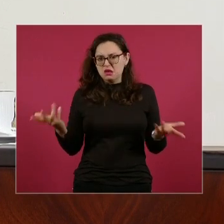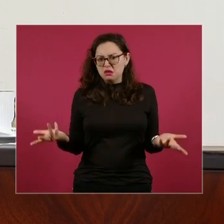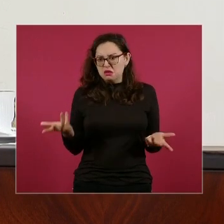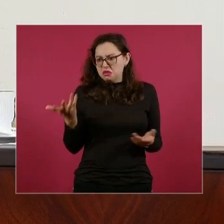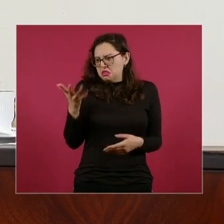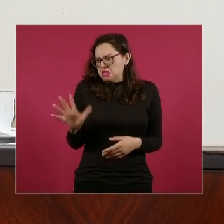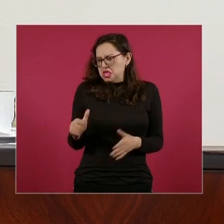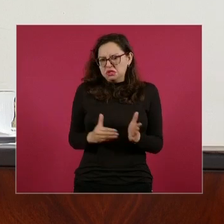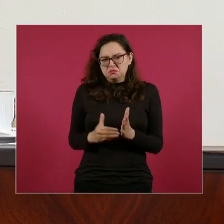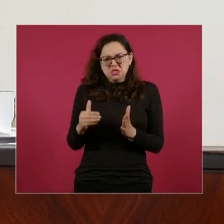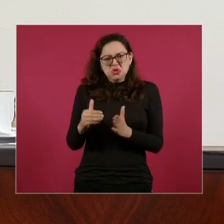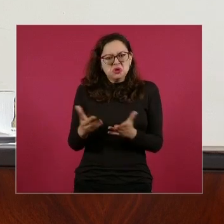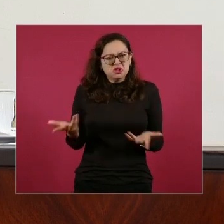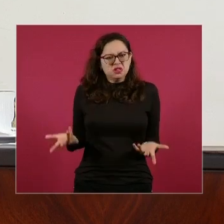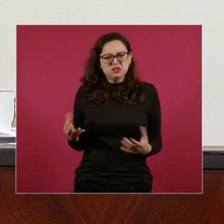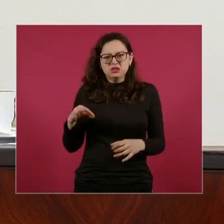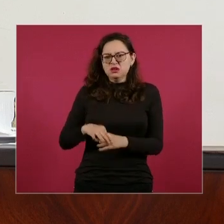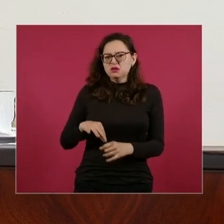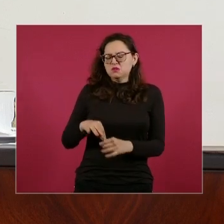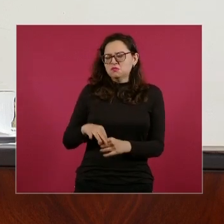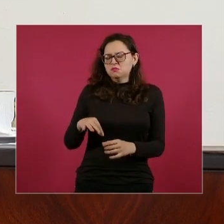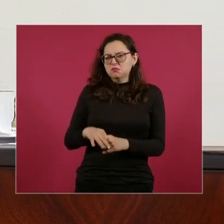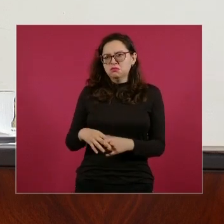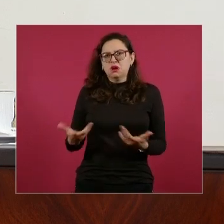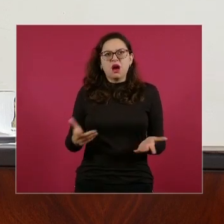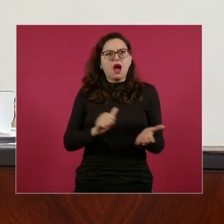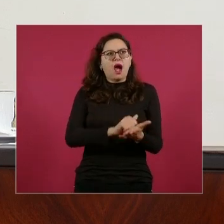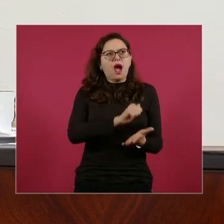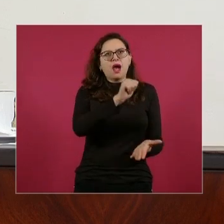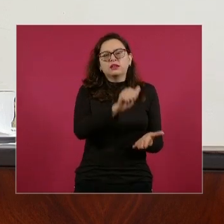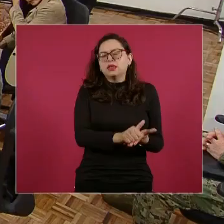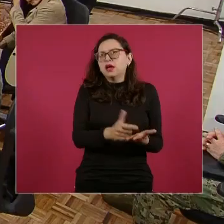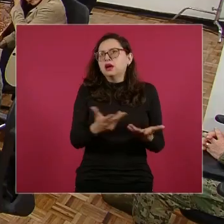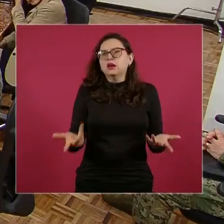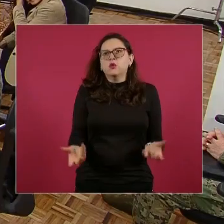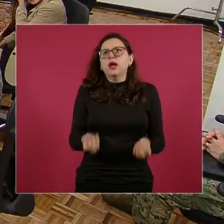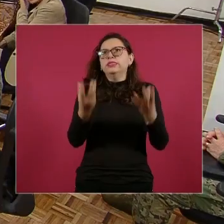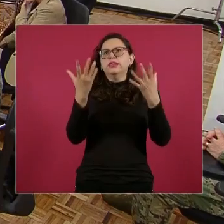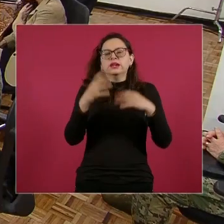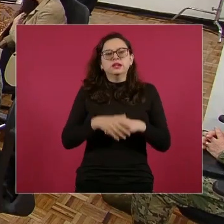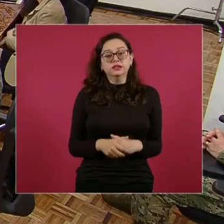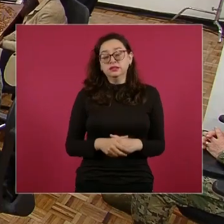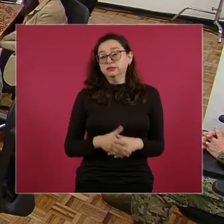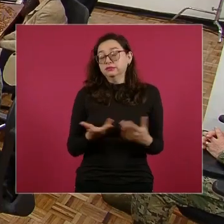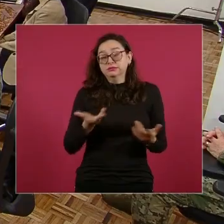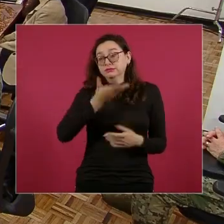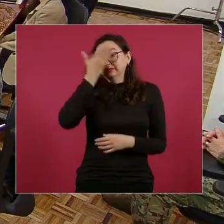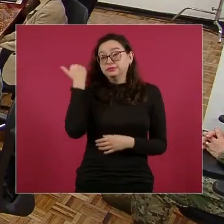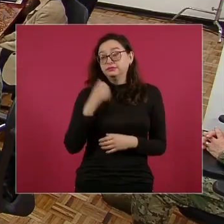¿10 millones de ciudadanos? En actas deben de ser como, no sé,